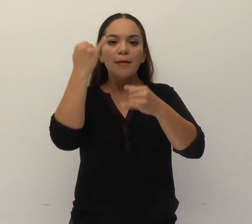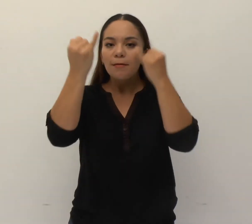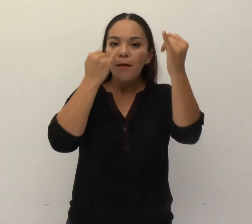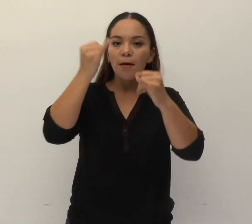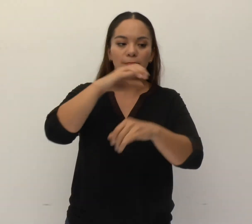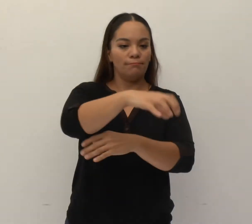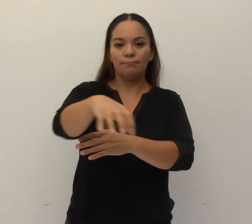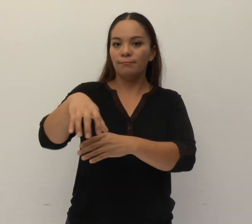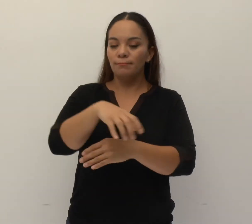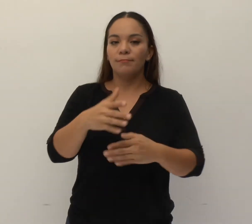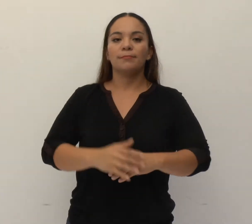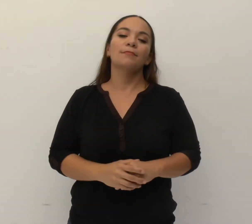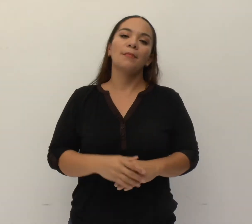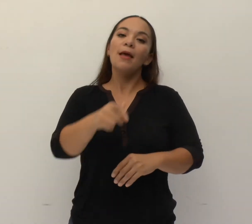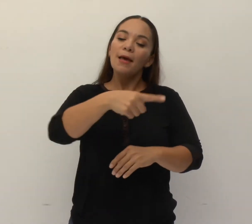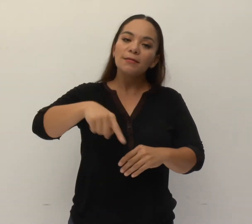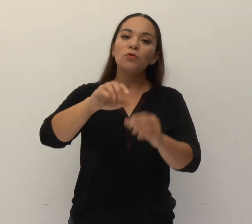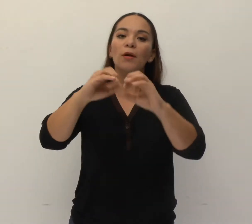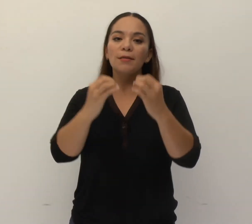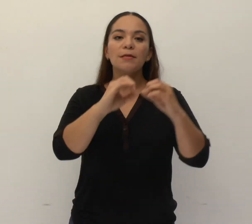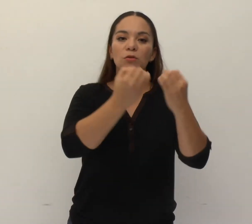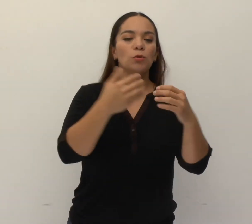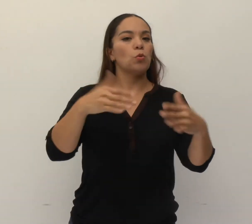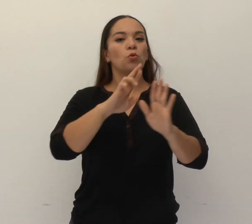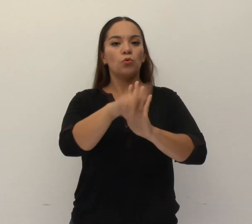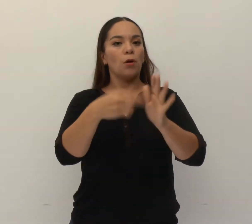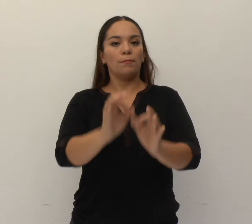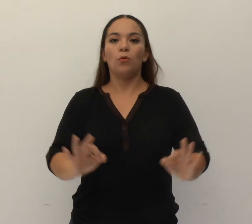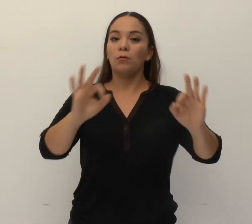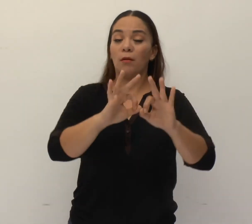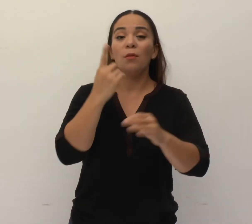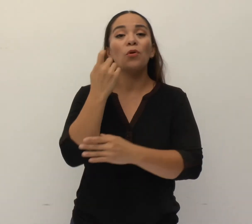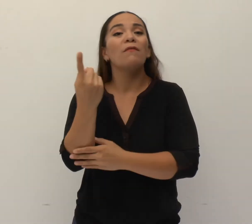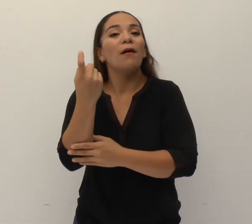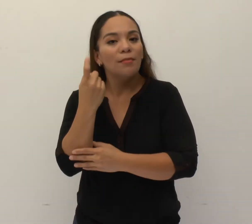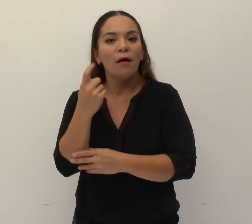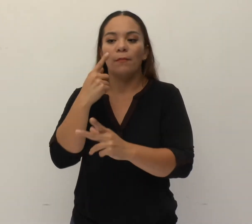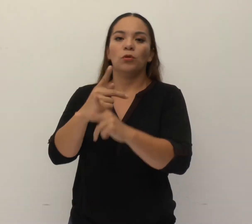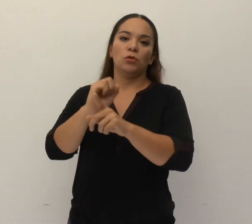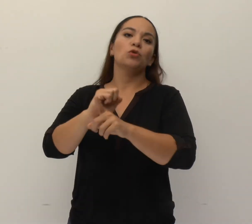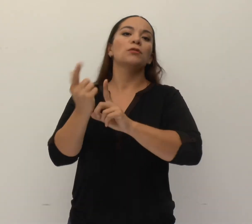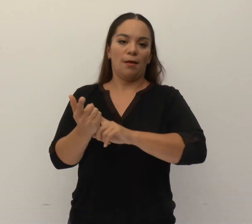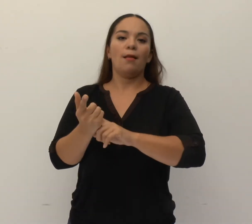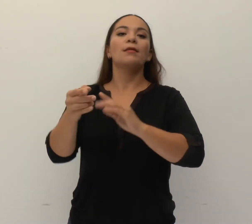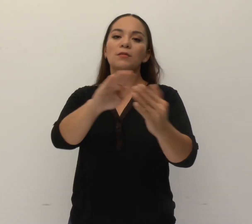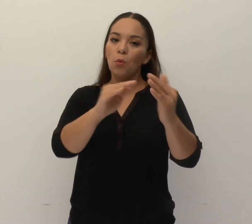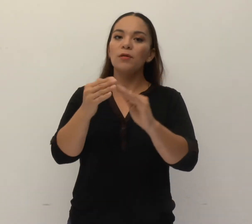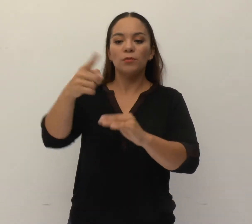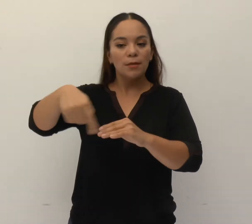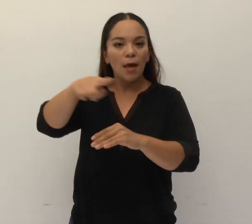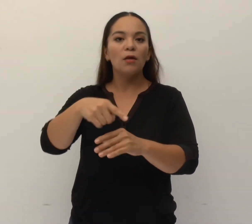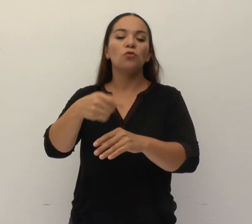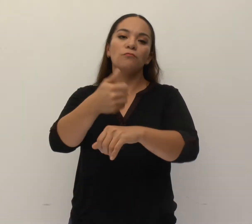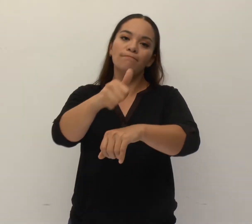las distintas partes de la región. Estas organizaciones jugaron un importante rol ante la falta de instancias de protección social en las